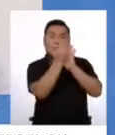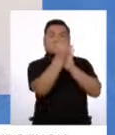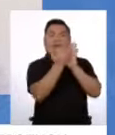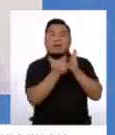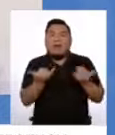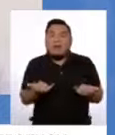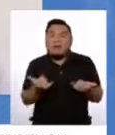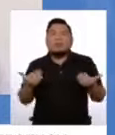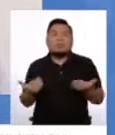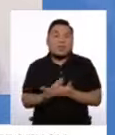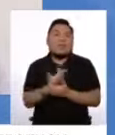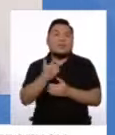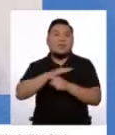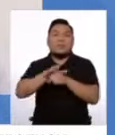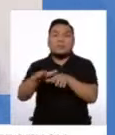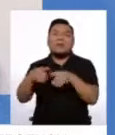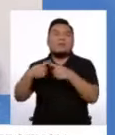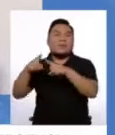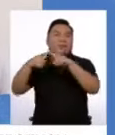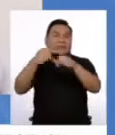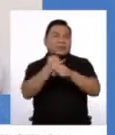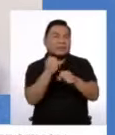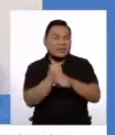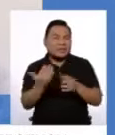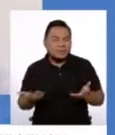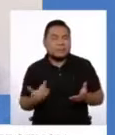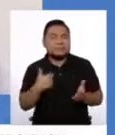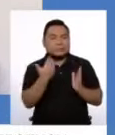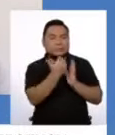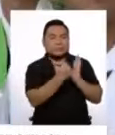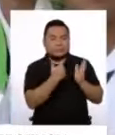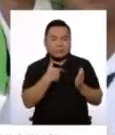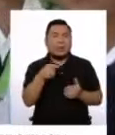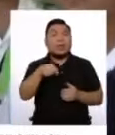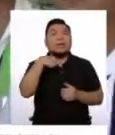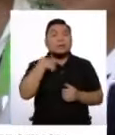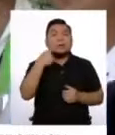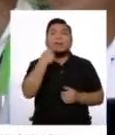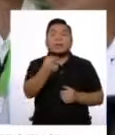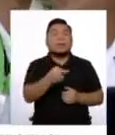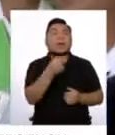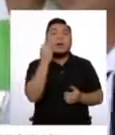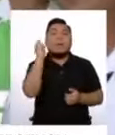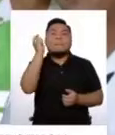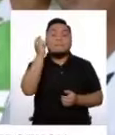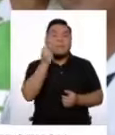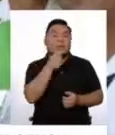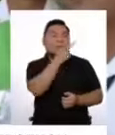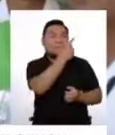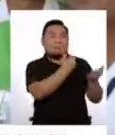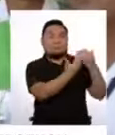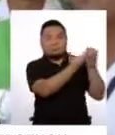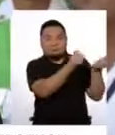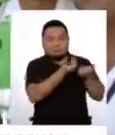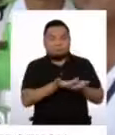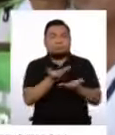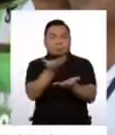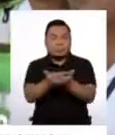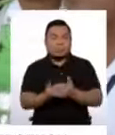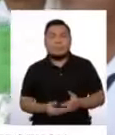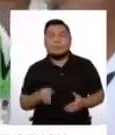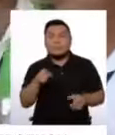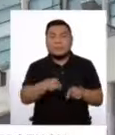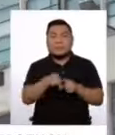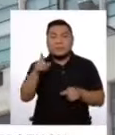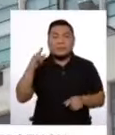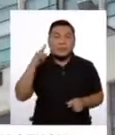realidad y todos estos testimonios ya sean considerados pruebas anticipadas. Ante el impedimento de viajar a Brasil para continuar con más